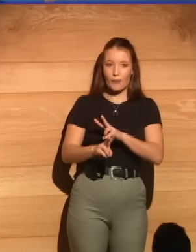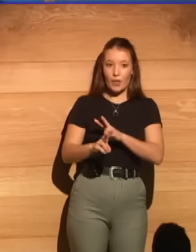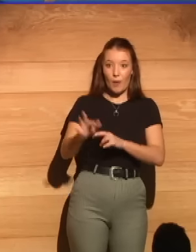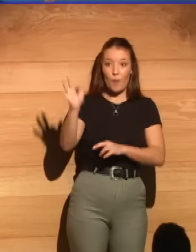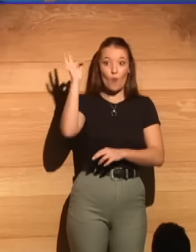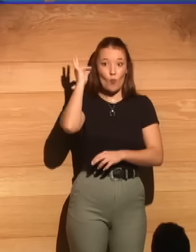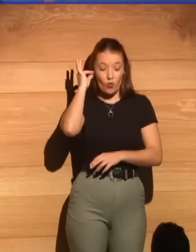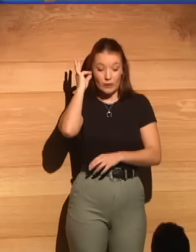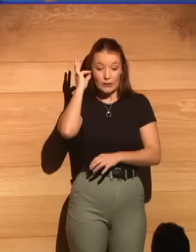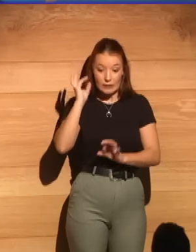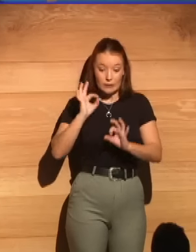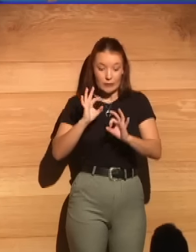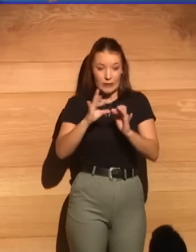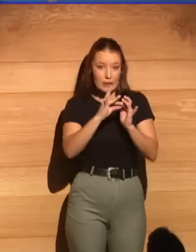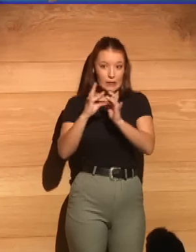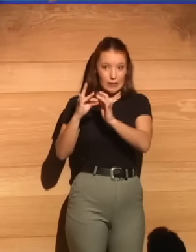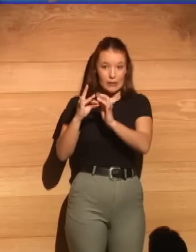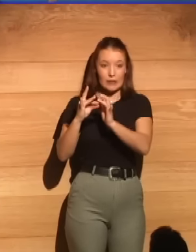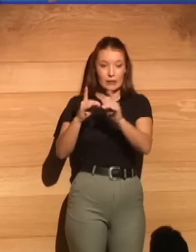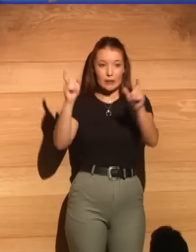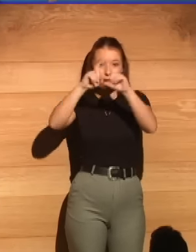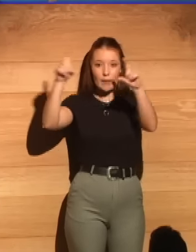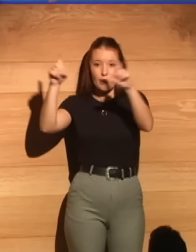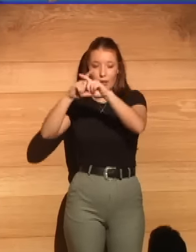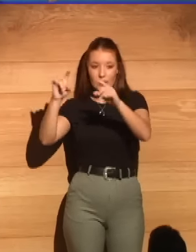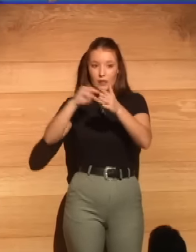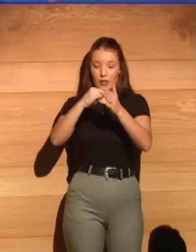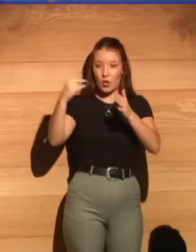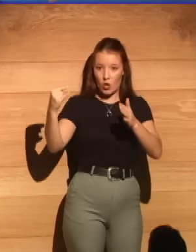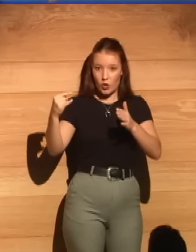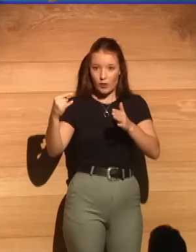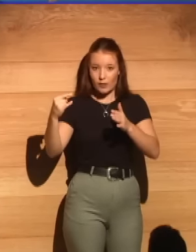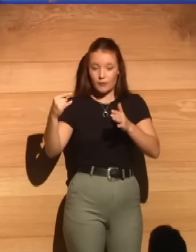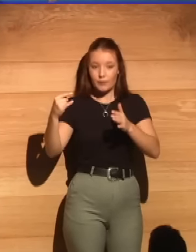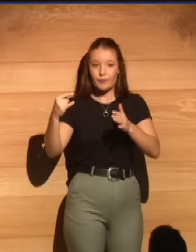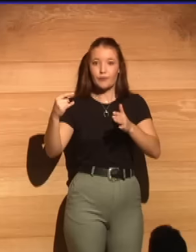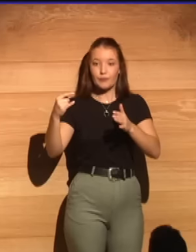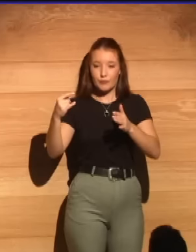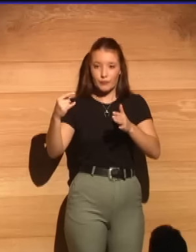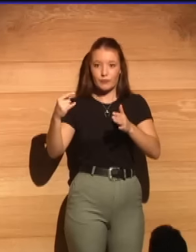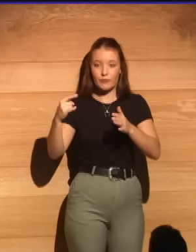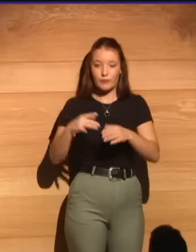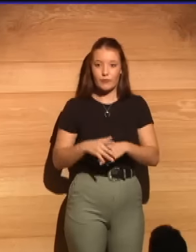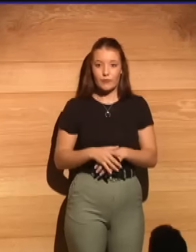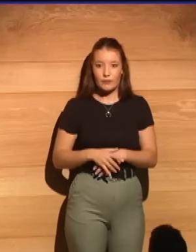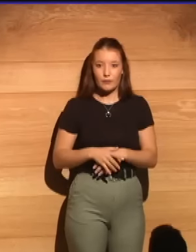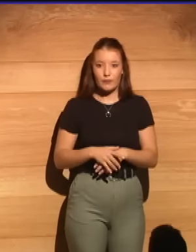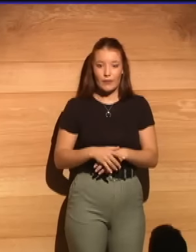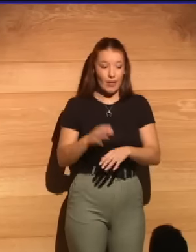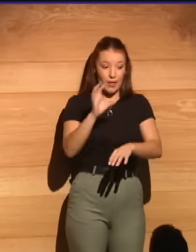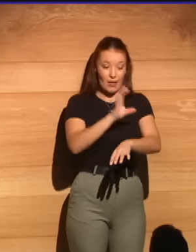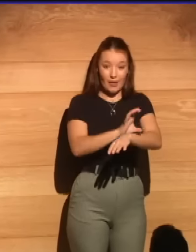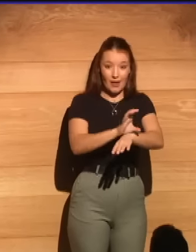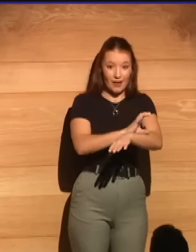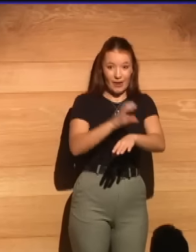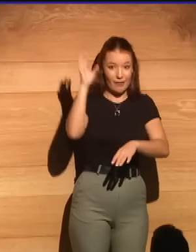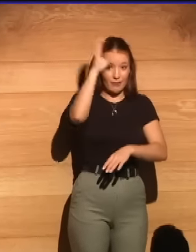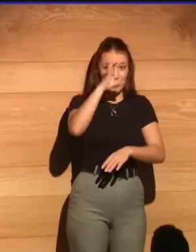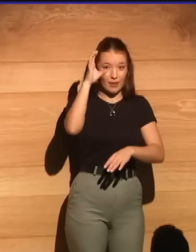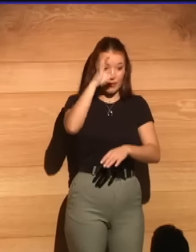mujeres líderes en las empresas tecnológicas, resulta que es que no provienen ni de carreras